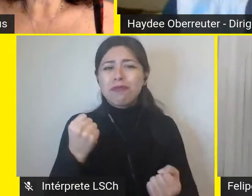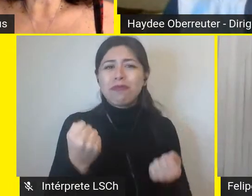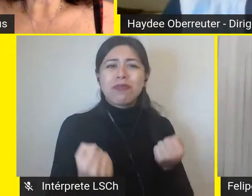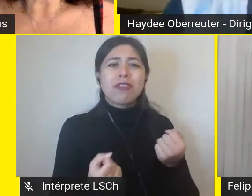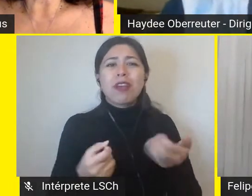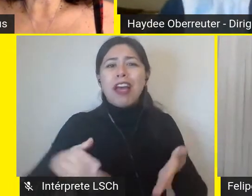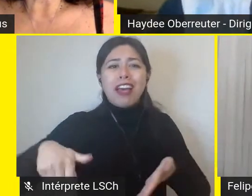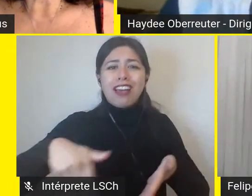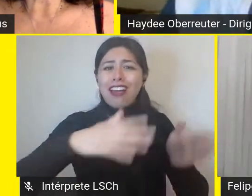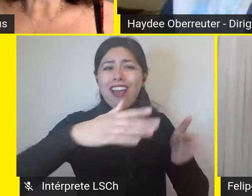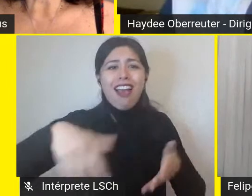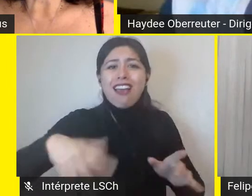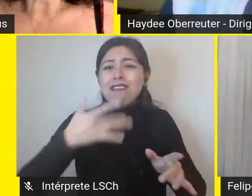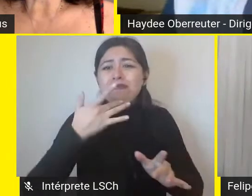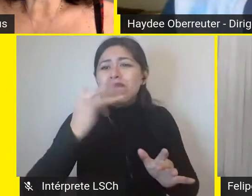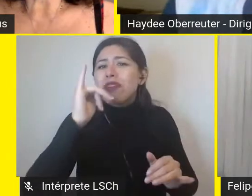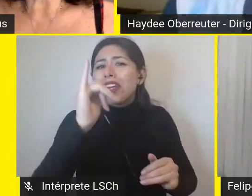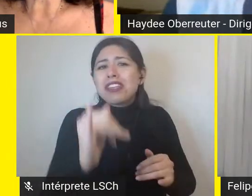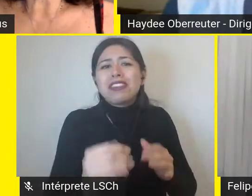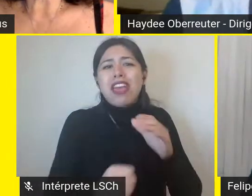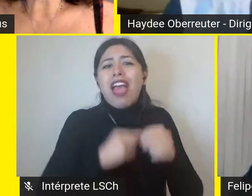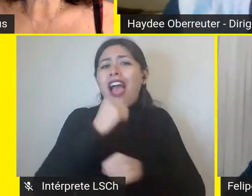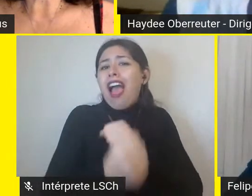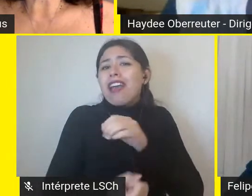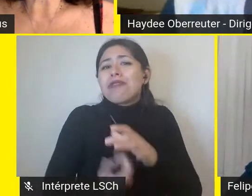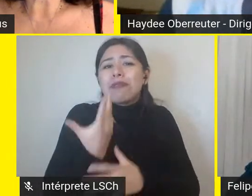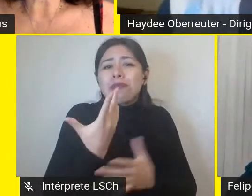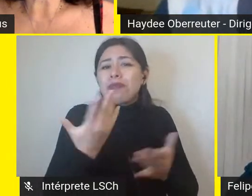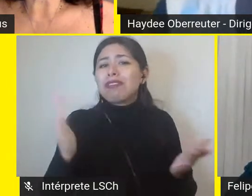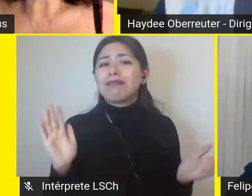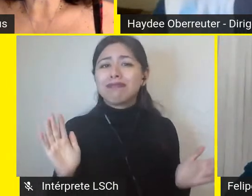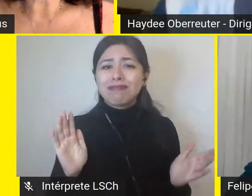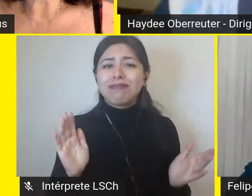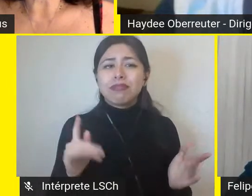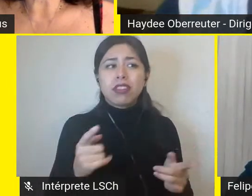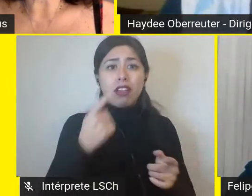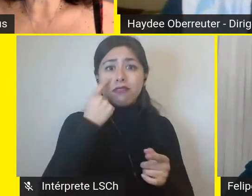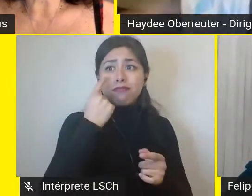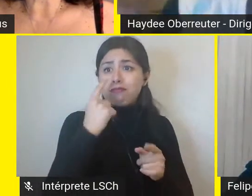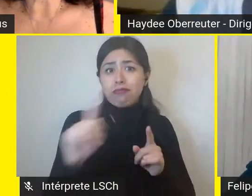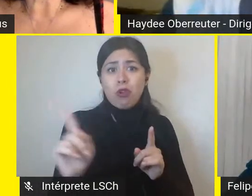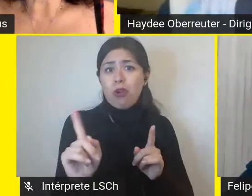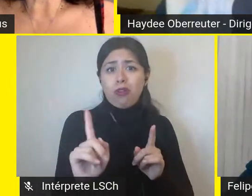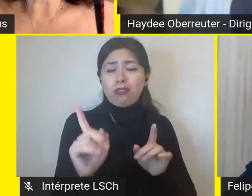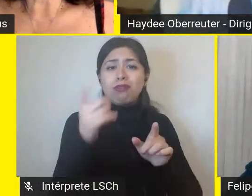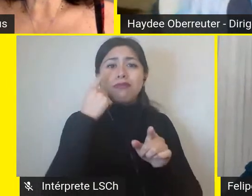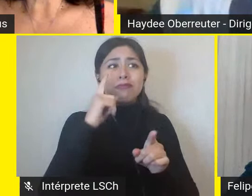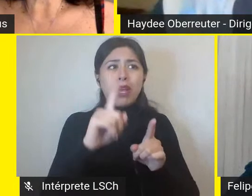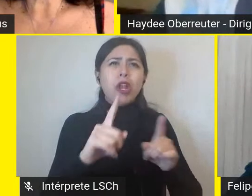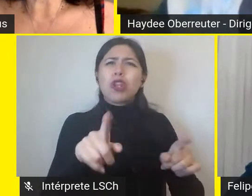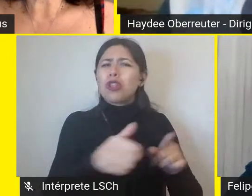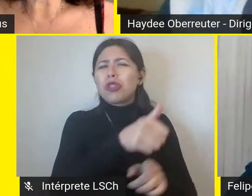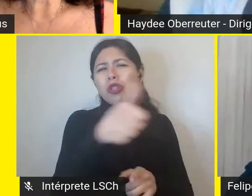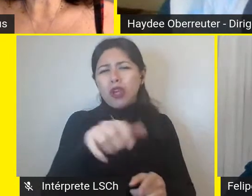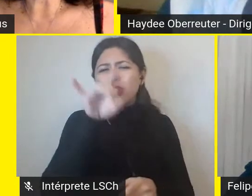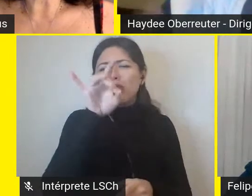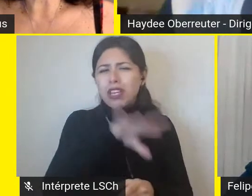cuadra, porque sí, porque era Año Nuevo, y eran personas desconocidas, pero eran chilenos, todos nos conocíamos, y qué